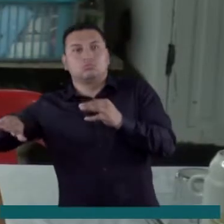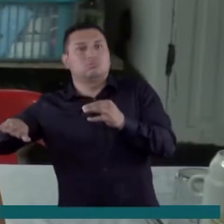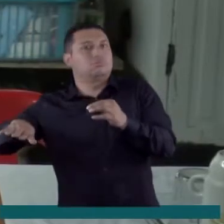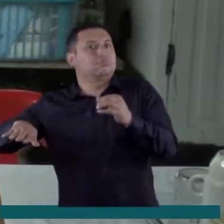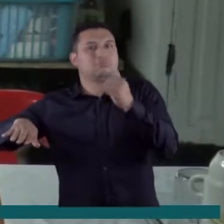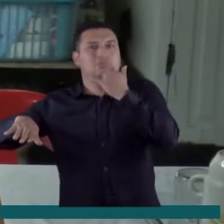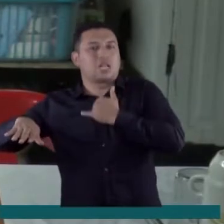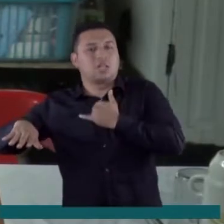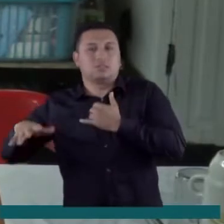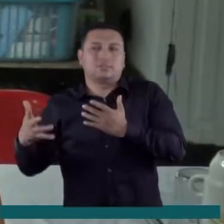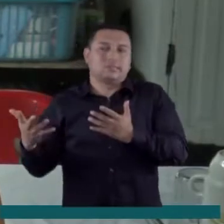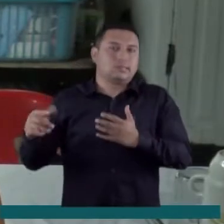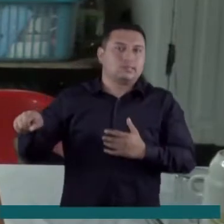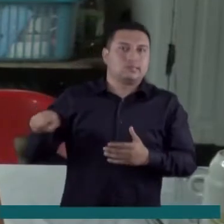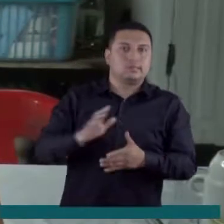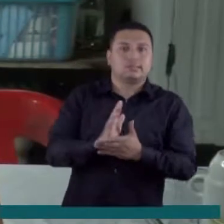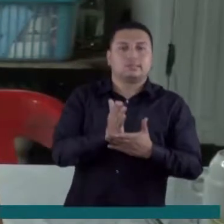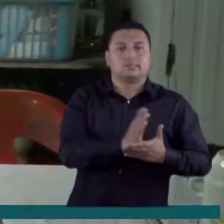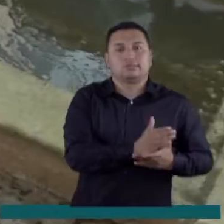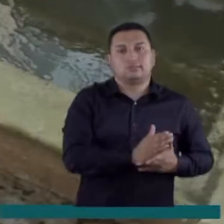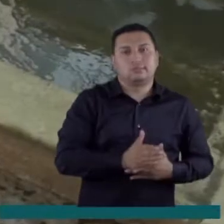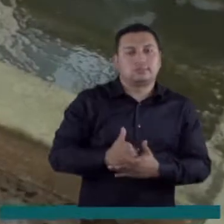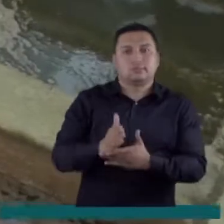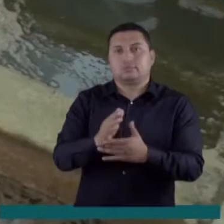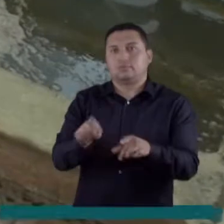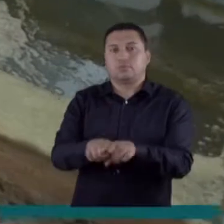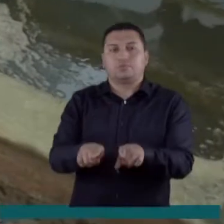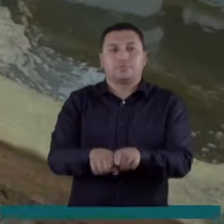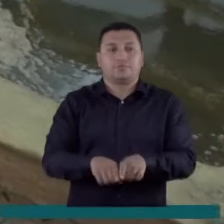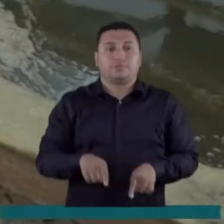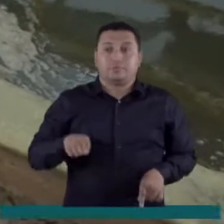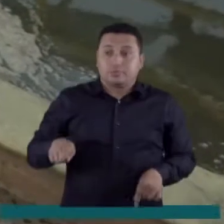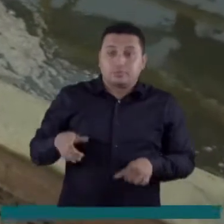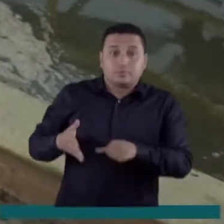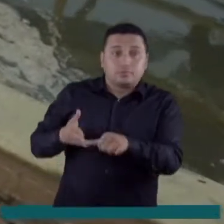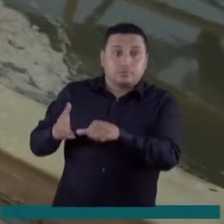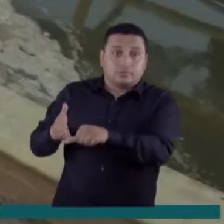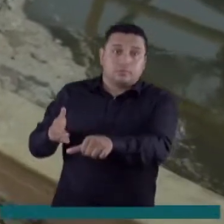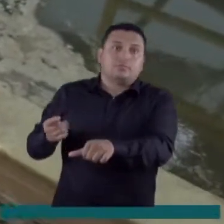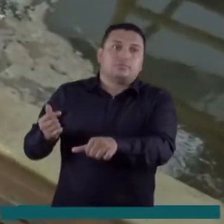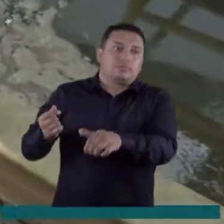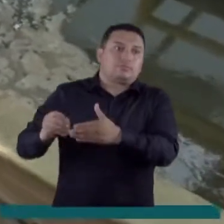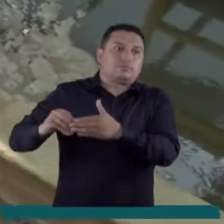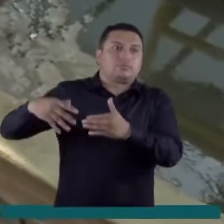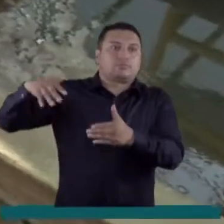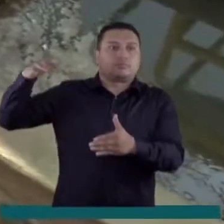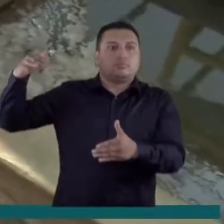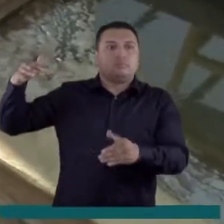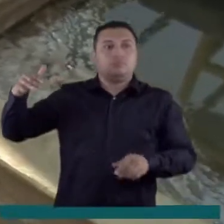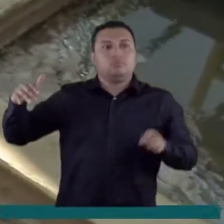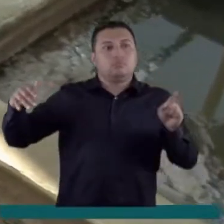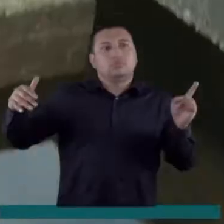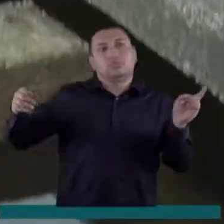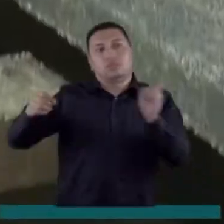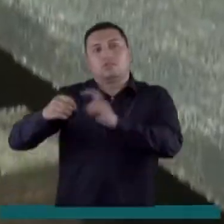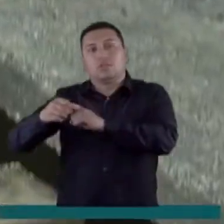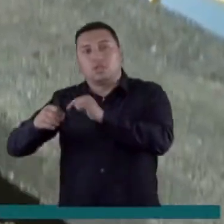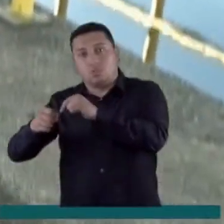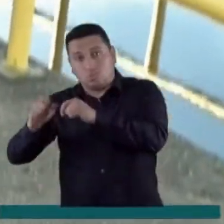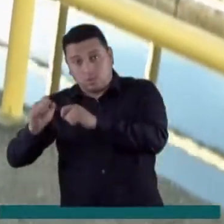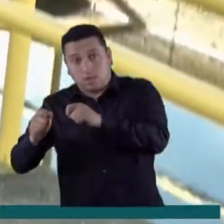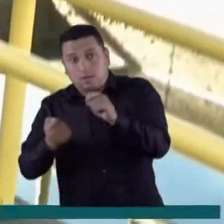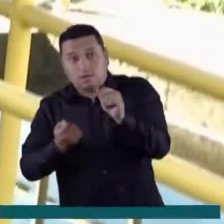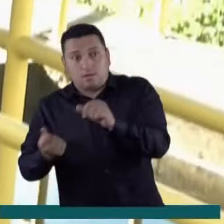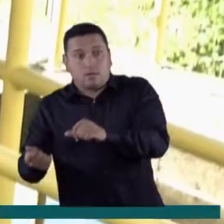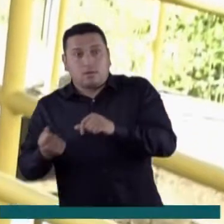es un agua que falla mucho. No obstante, los gastos de funcionamiento de los acueductos comunales son altos y sus